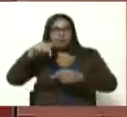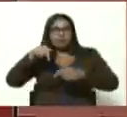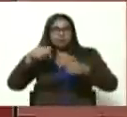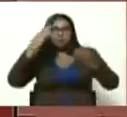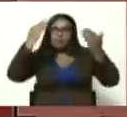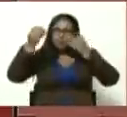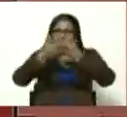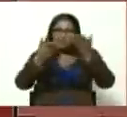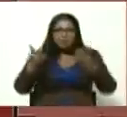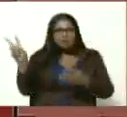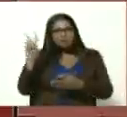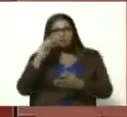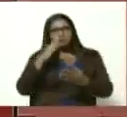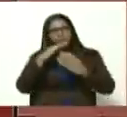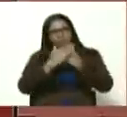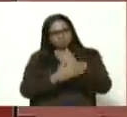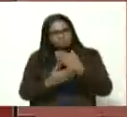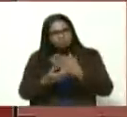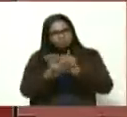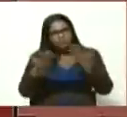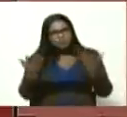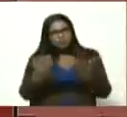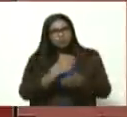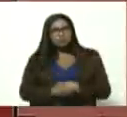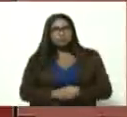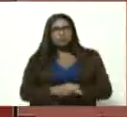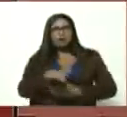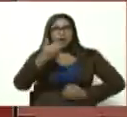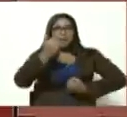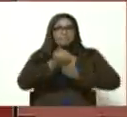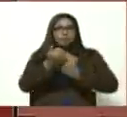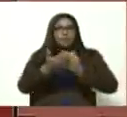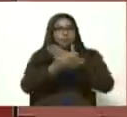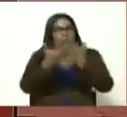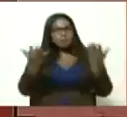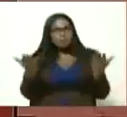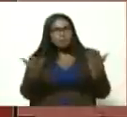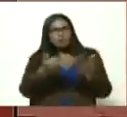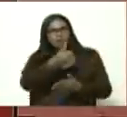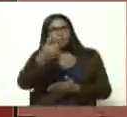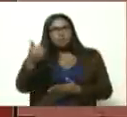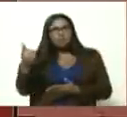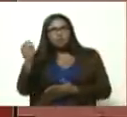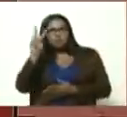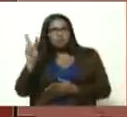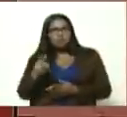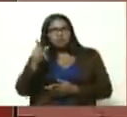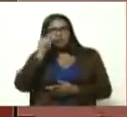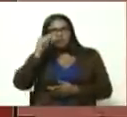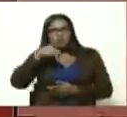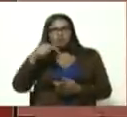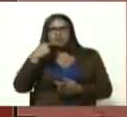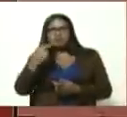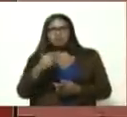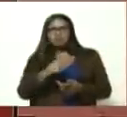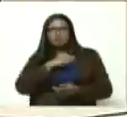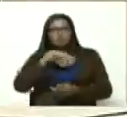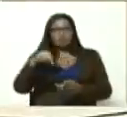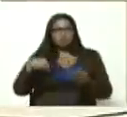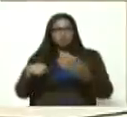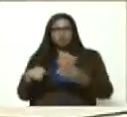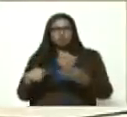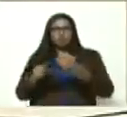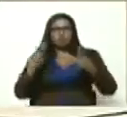toda venezuela en nuestro aprecio nuestra solidaridad a todas ya todos los venezolanos y de aquí decimos nosotros